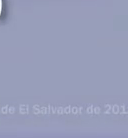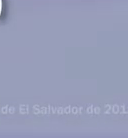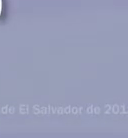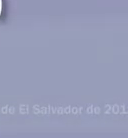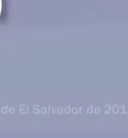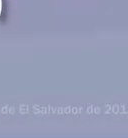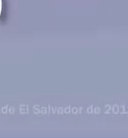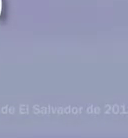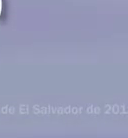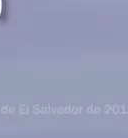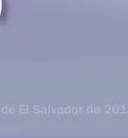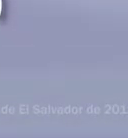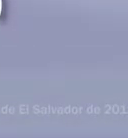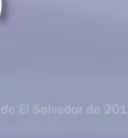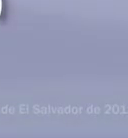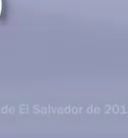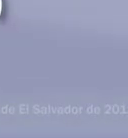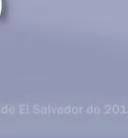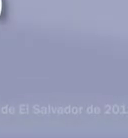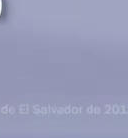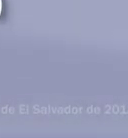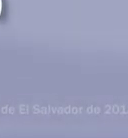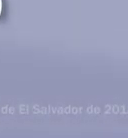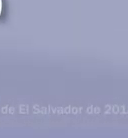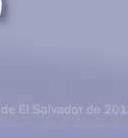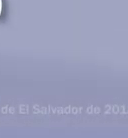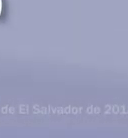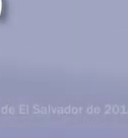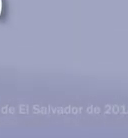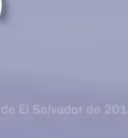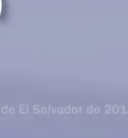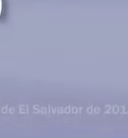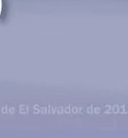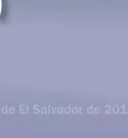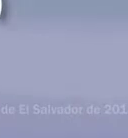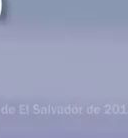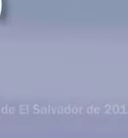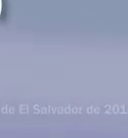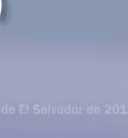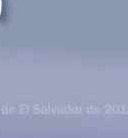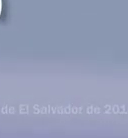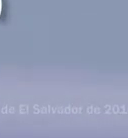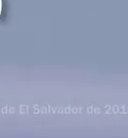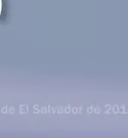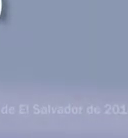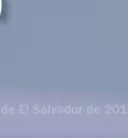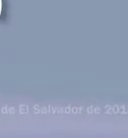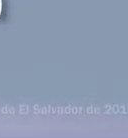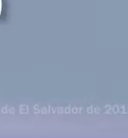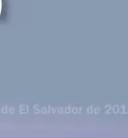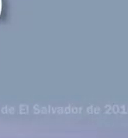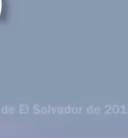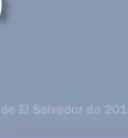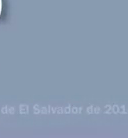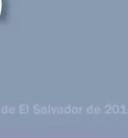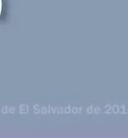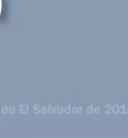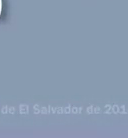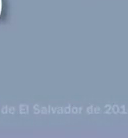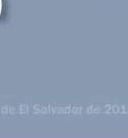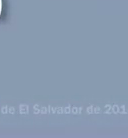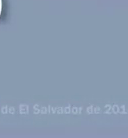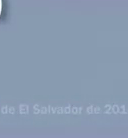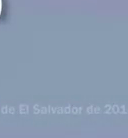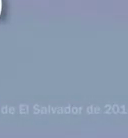datos electorales el padrón electoral es de 5 millones 186 mil 42 personas